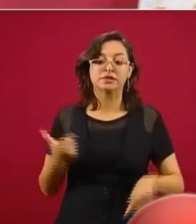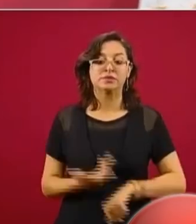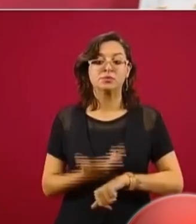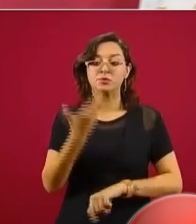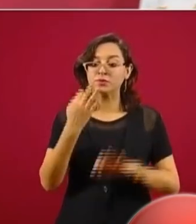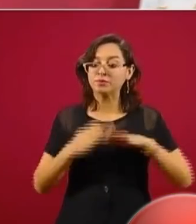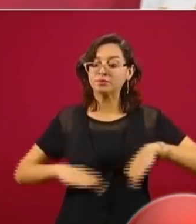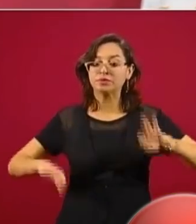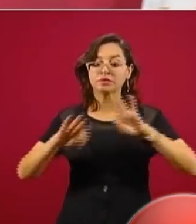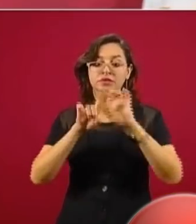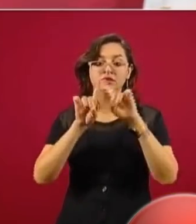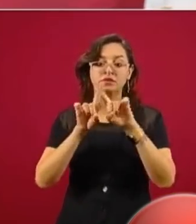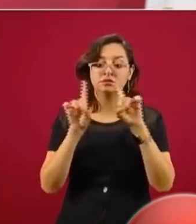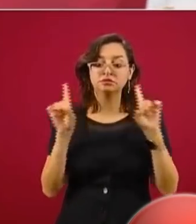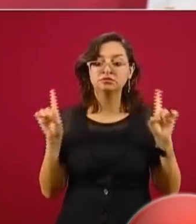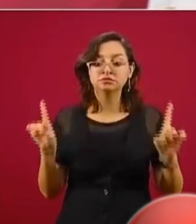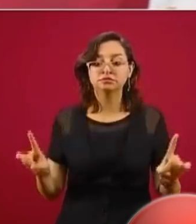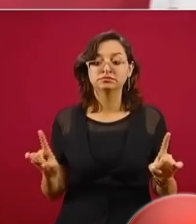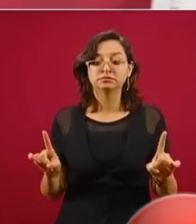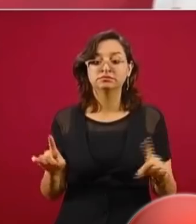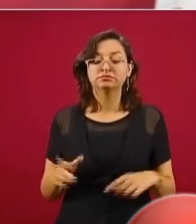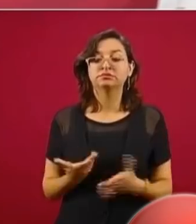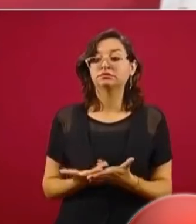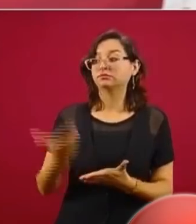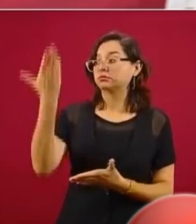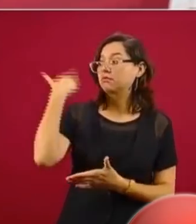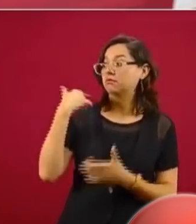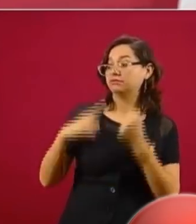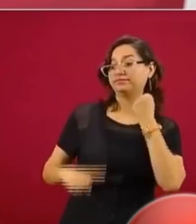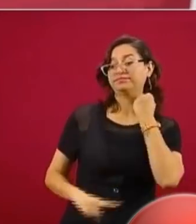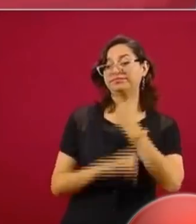importantísima. Cada vez que había una crisis,